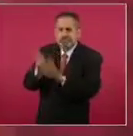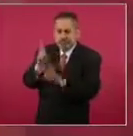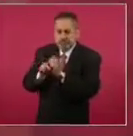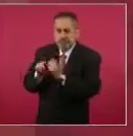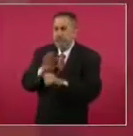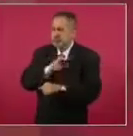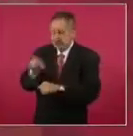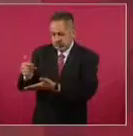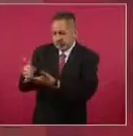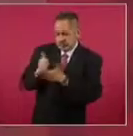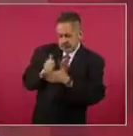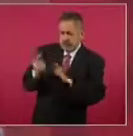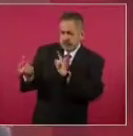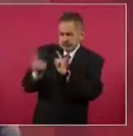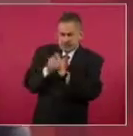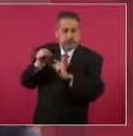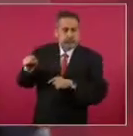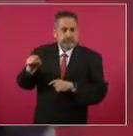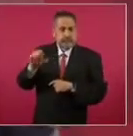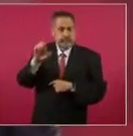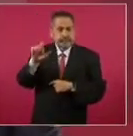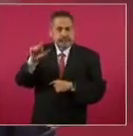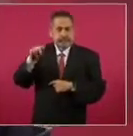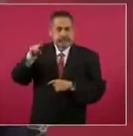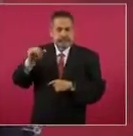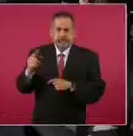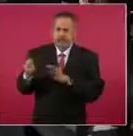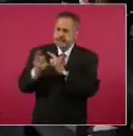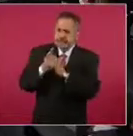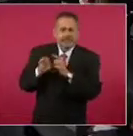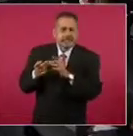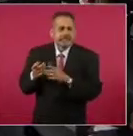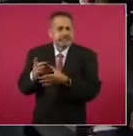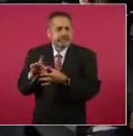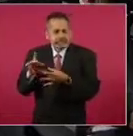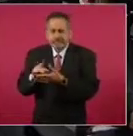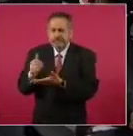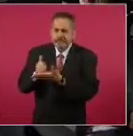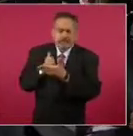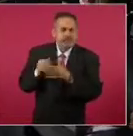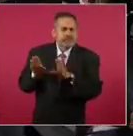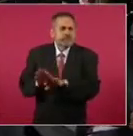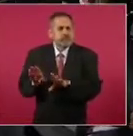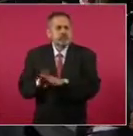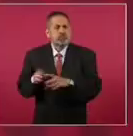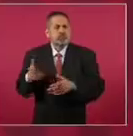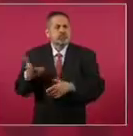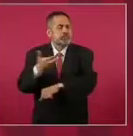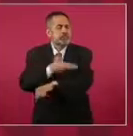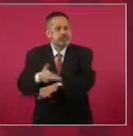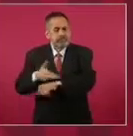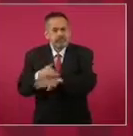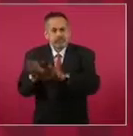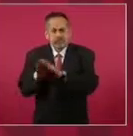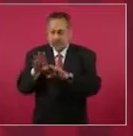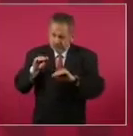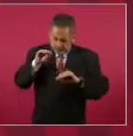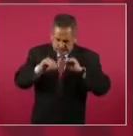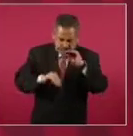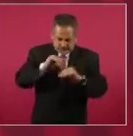ayude a definir cómo hacer una